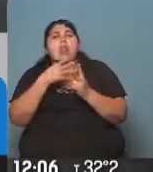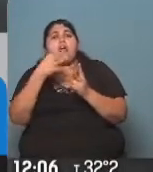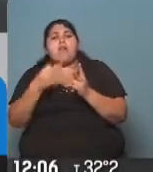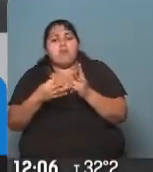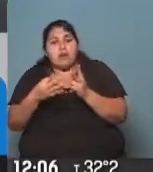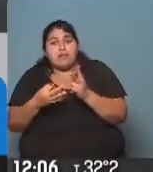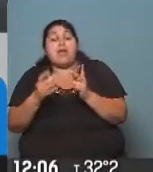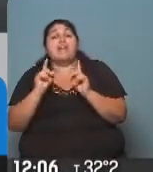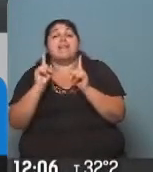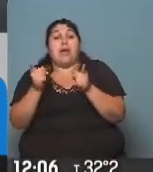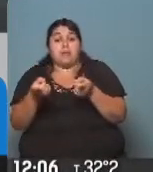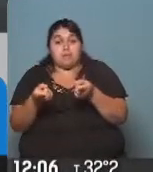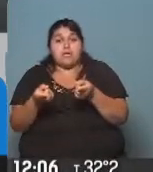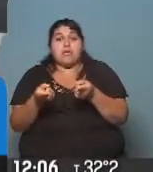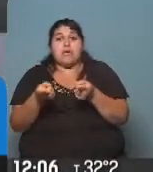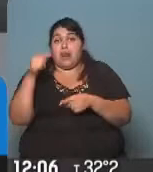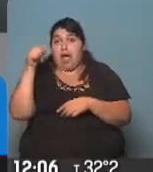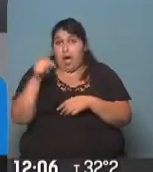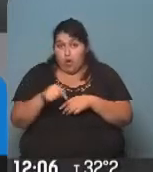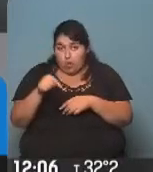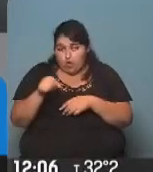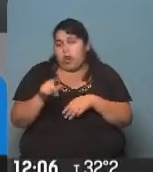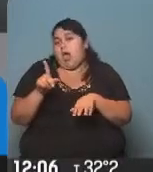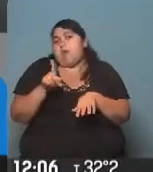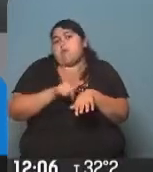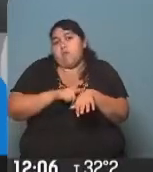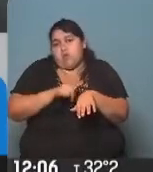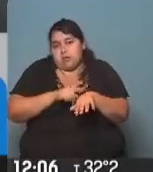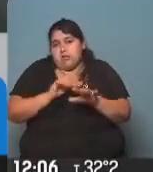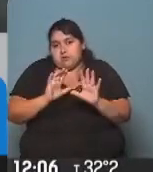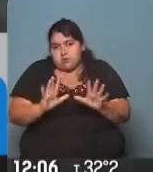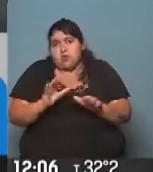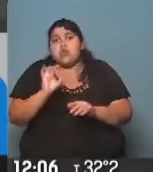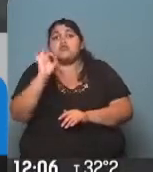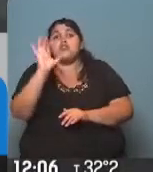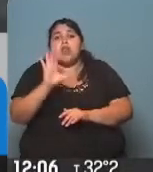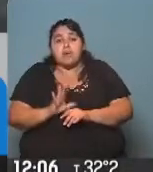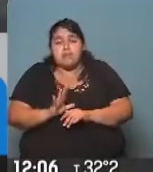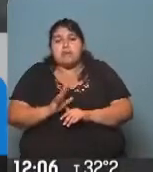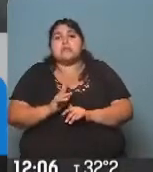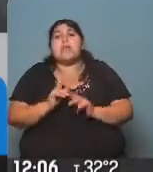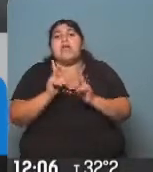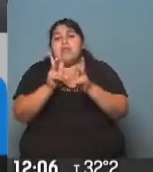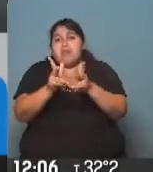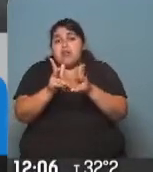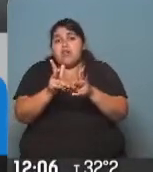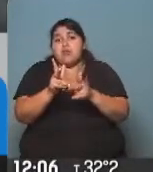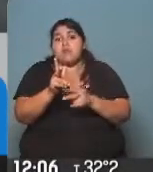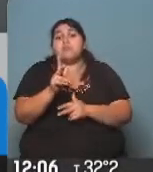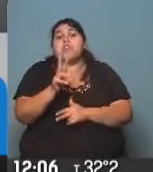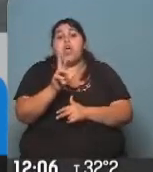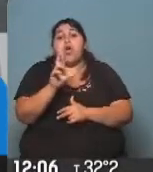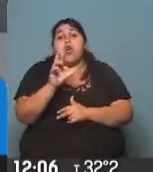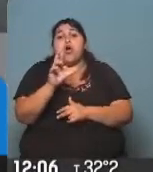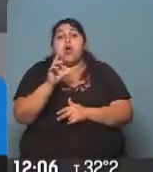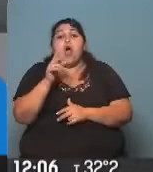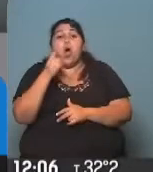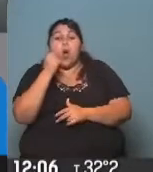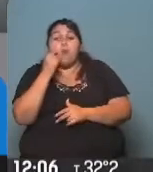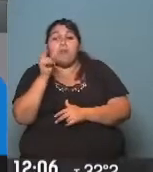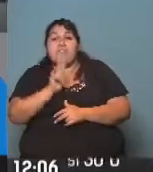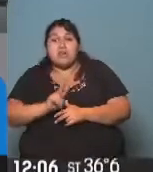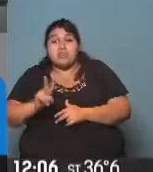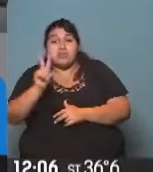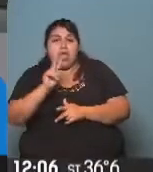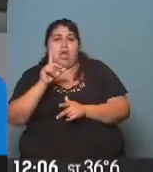cierto es que a estas horas o por estas horas se indicó que nelson rock will habría escapado con